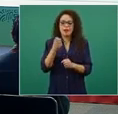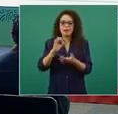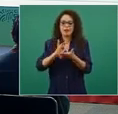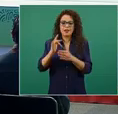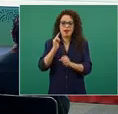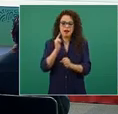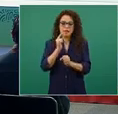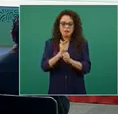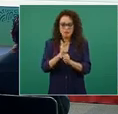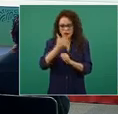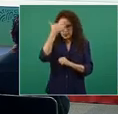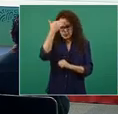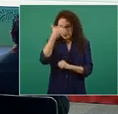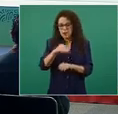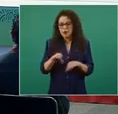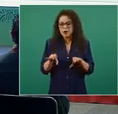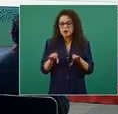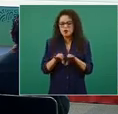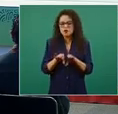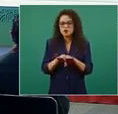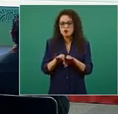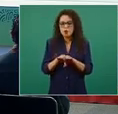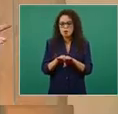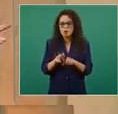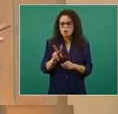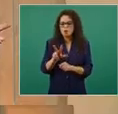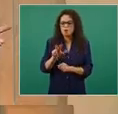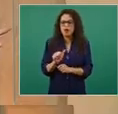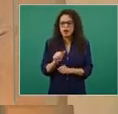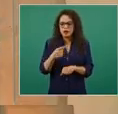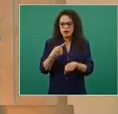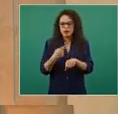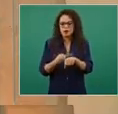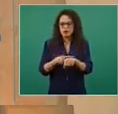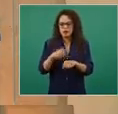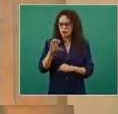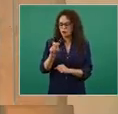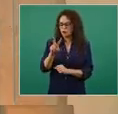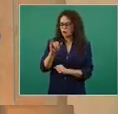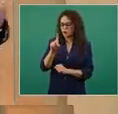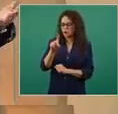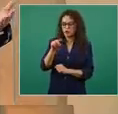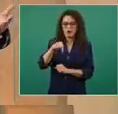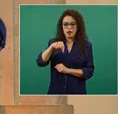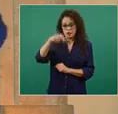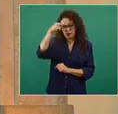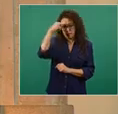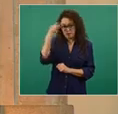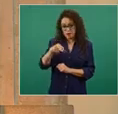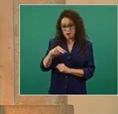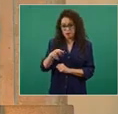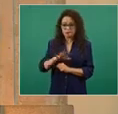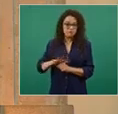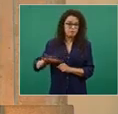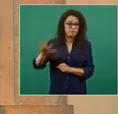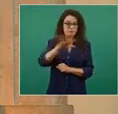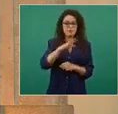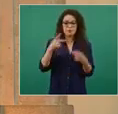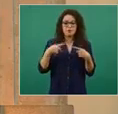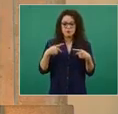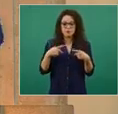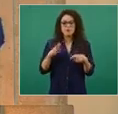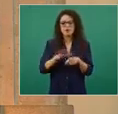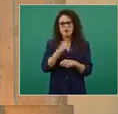ha comportado la enfermedad de la COVID en nuestro país, en la población, de acuerdo a los signos